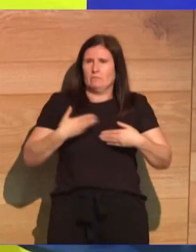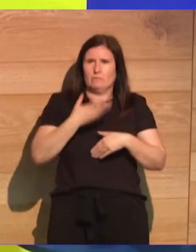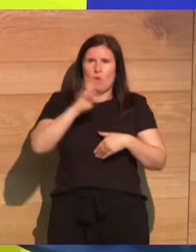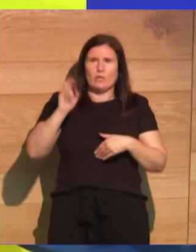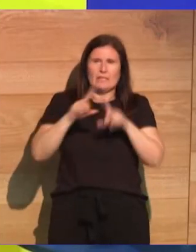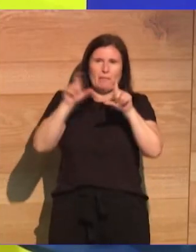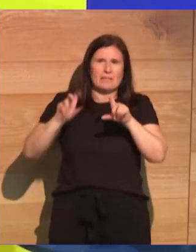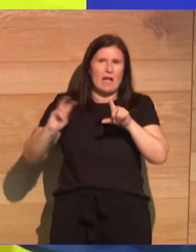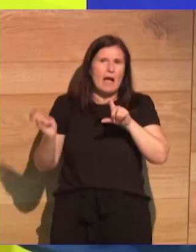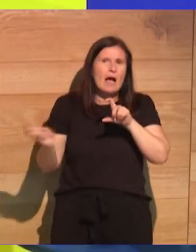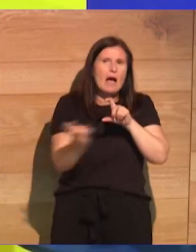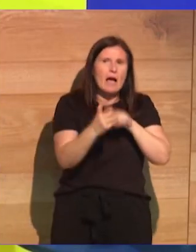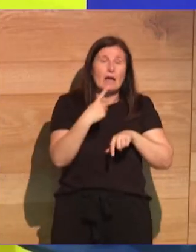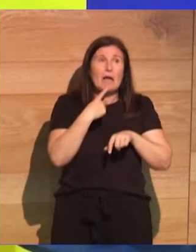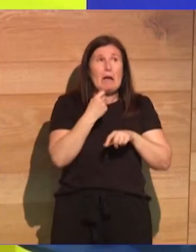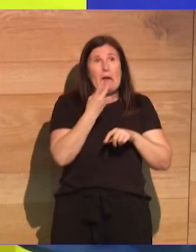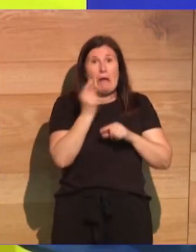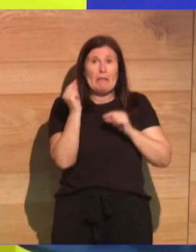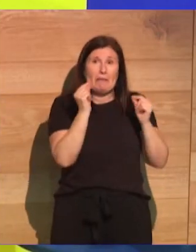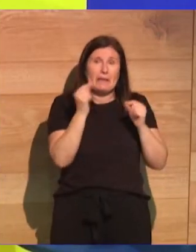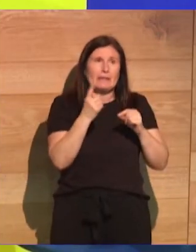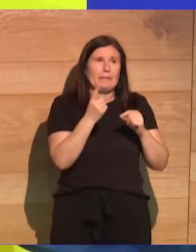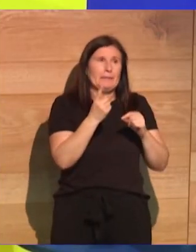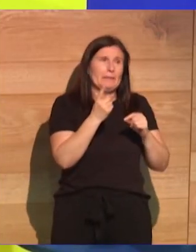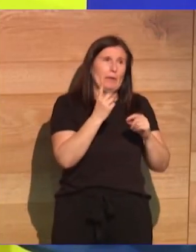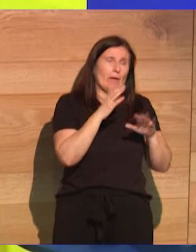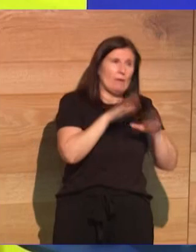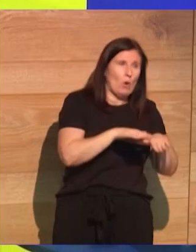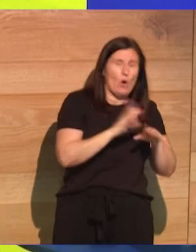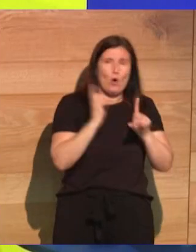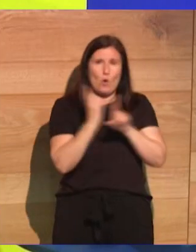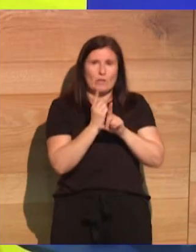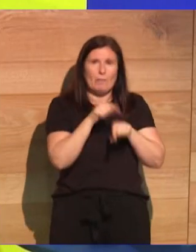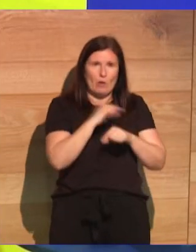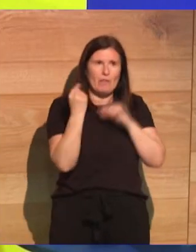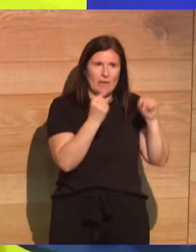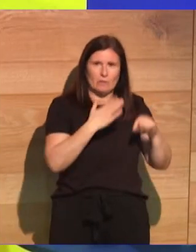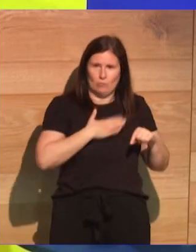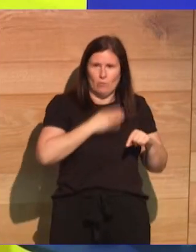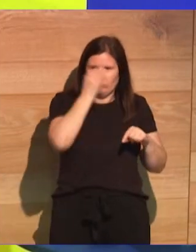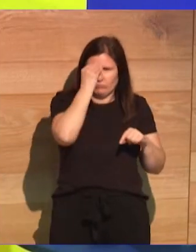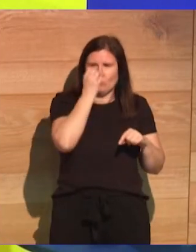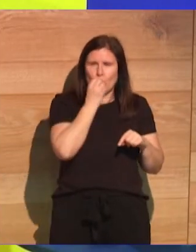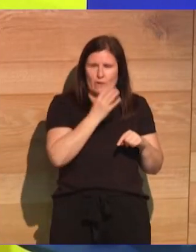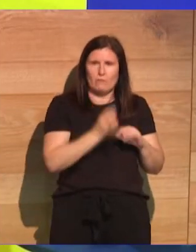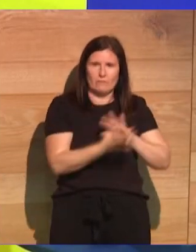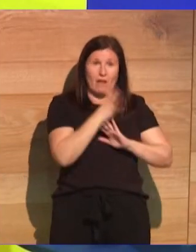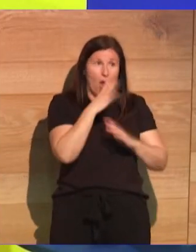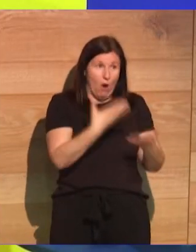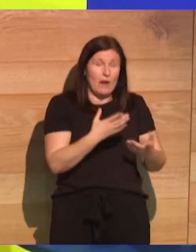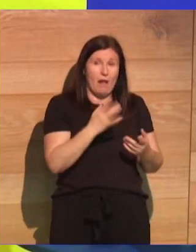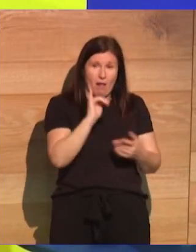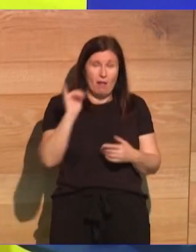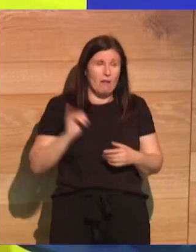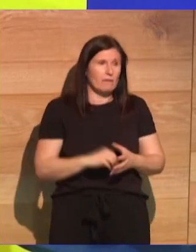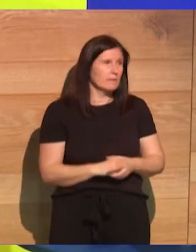un debate que hay pros y contras, pero que afortunadamente para mí ese debate existe. Sí, por aquí teníamos otra pregunta